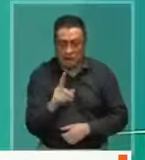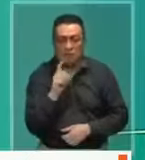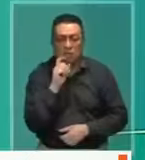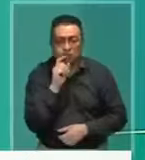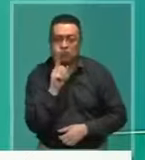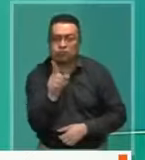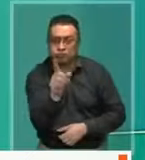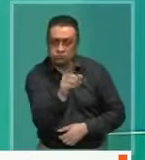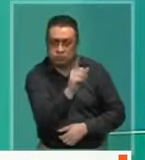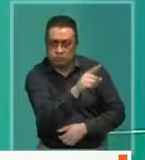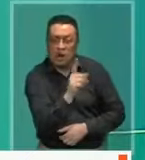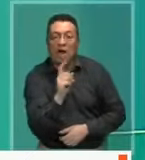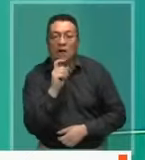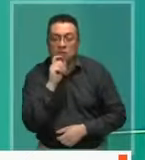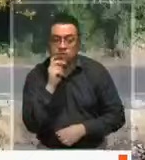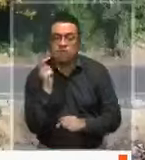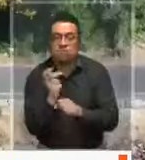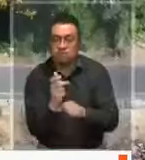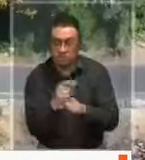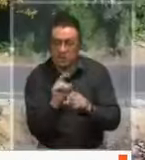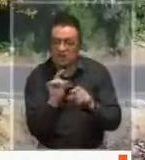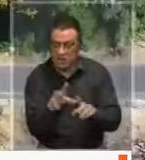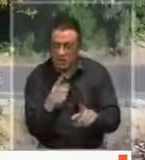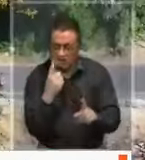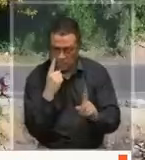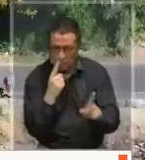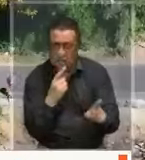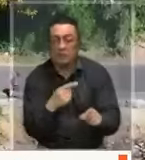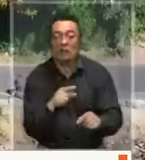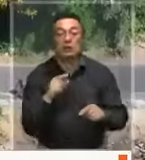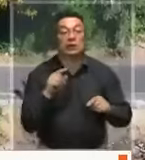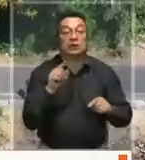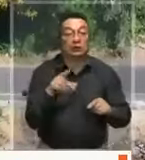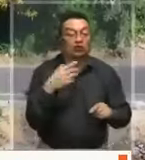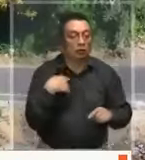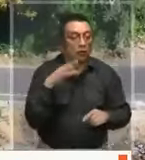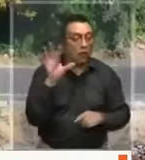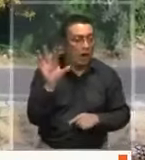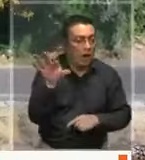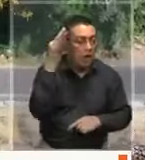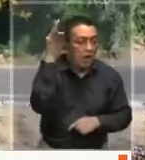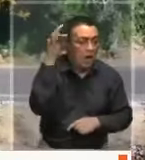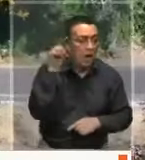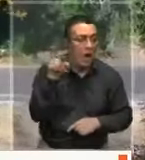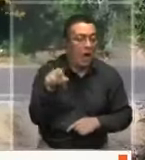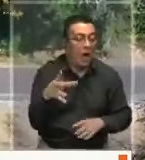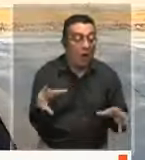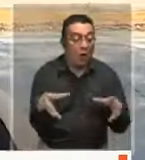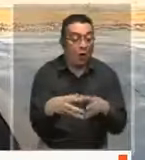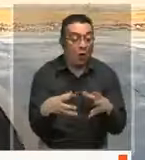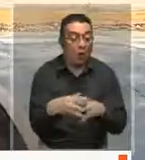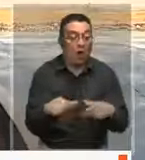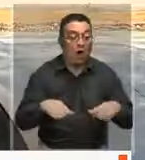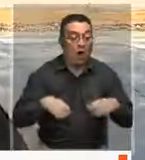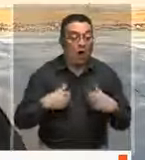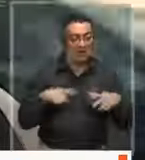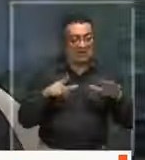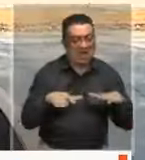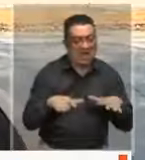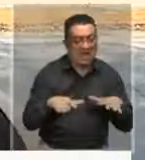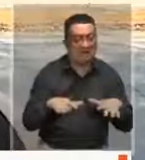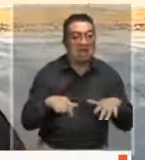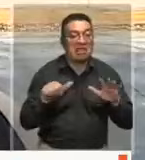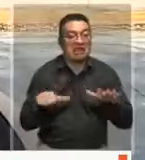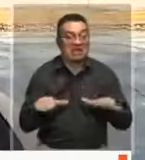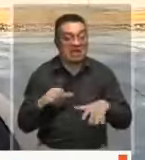a los cultivantes del terror. Me di cuenta en ese momento que un grupo de jóvenes, 17,